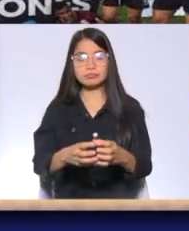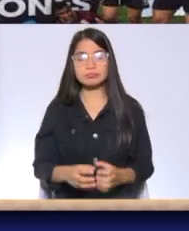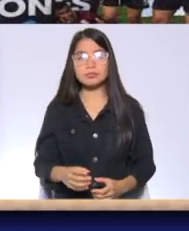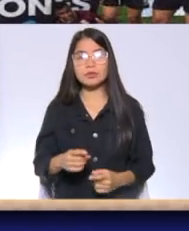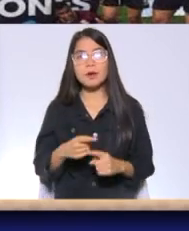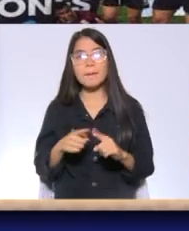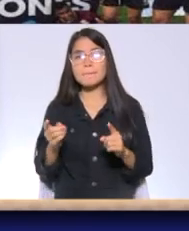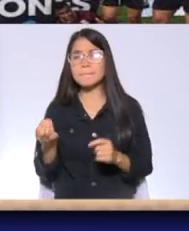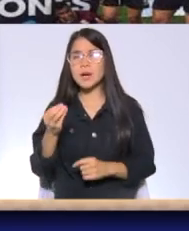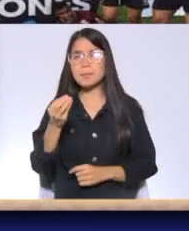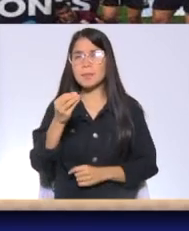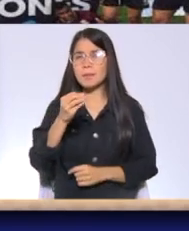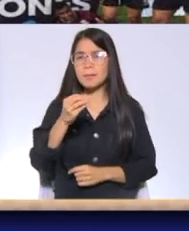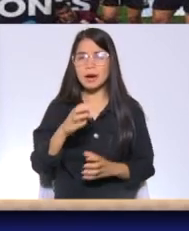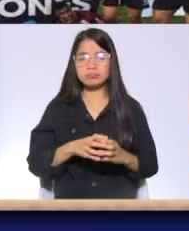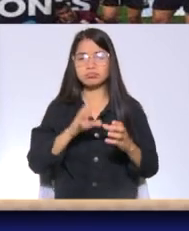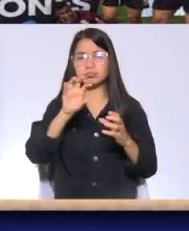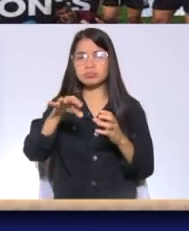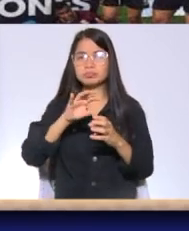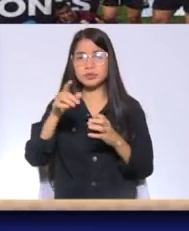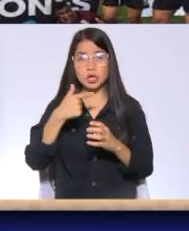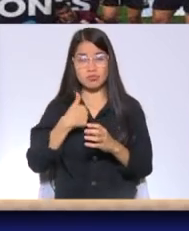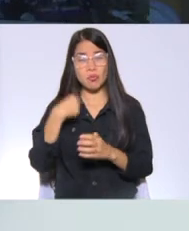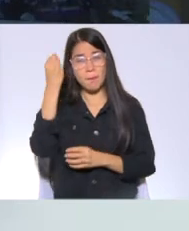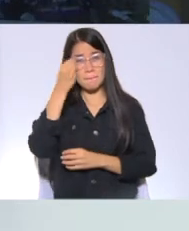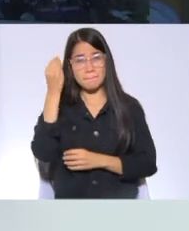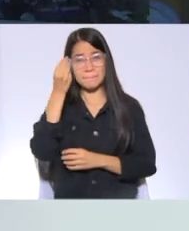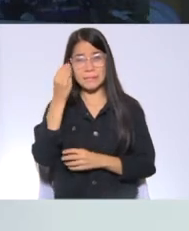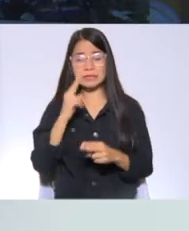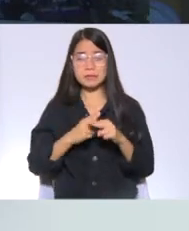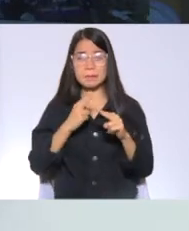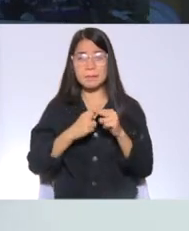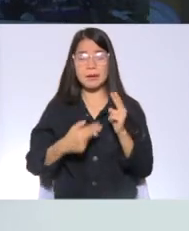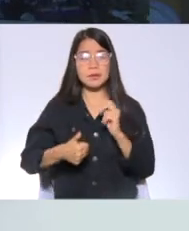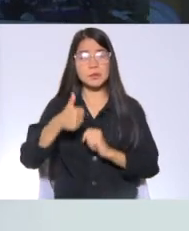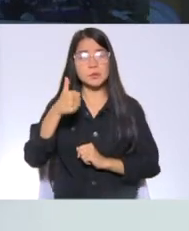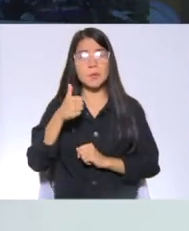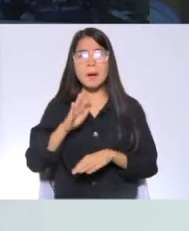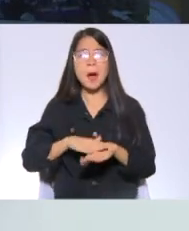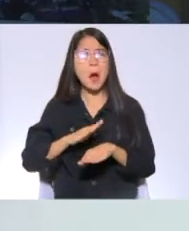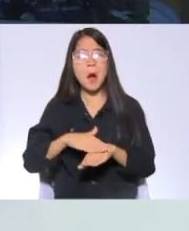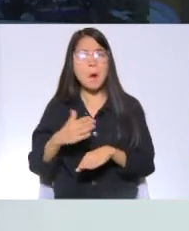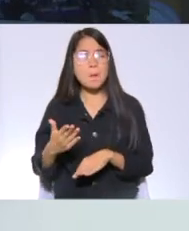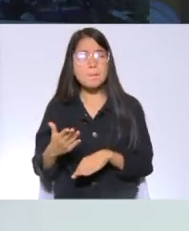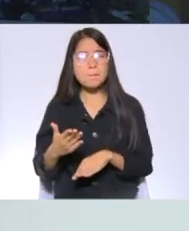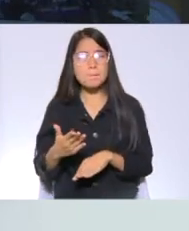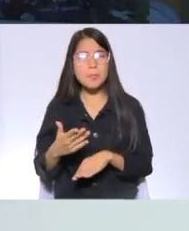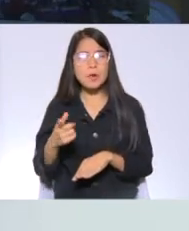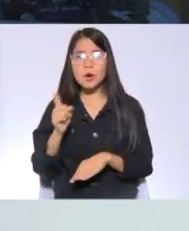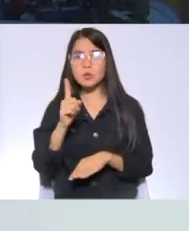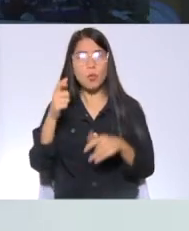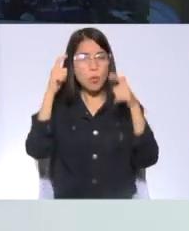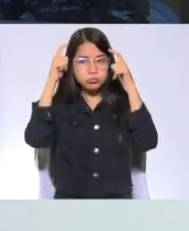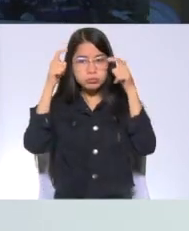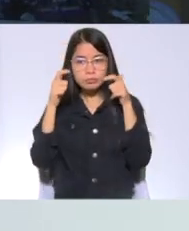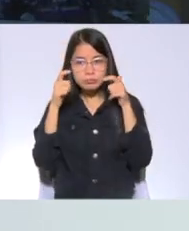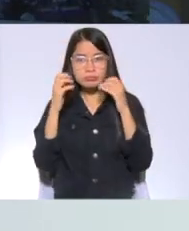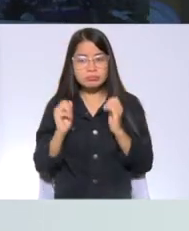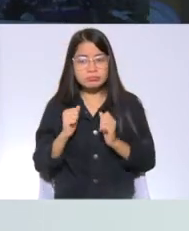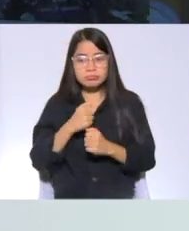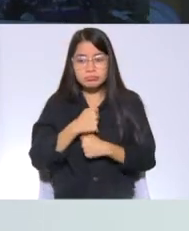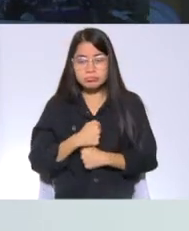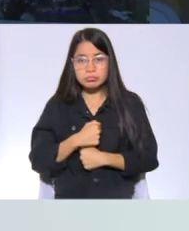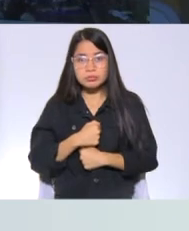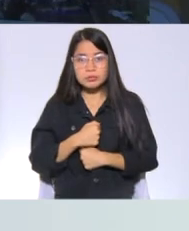rugby yo lo veo más peligroso que el fútbol americano, porque no se utiliza la misma protección que el fútbol americano. Apenas llevan